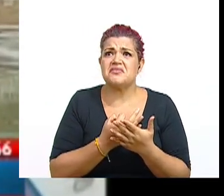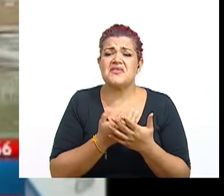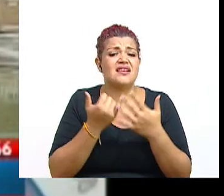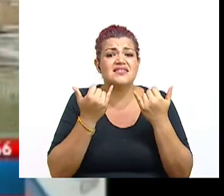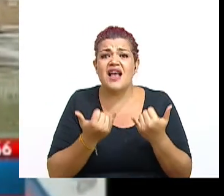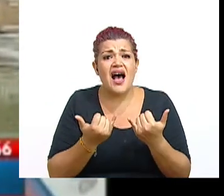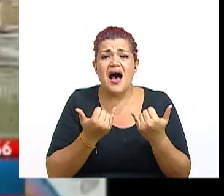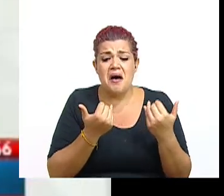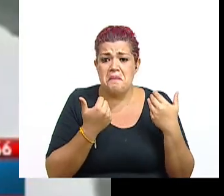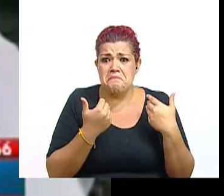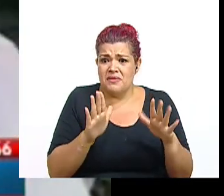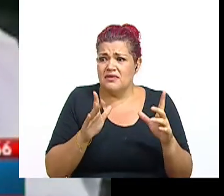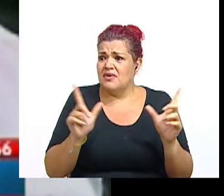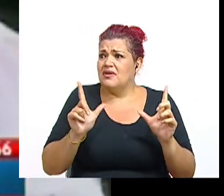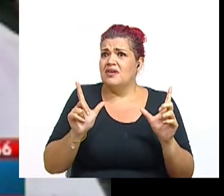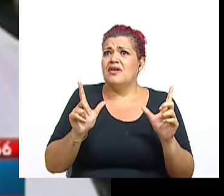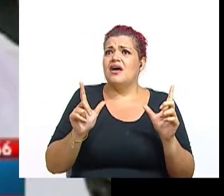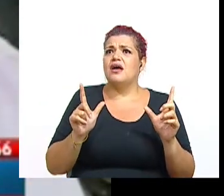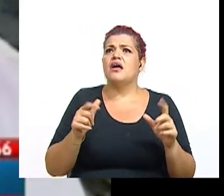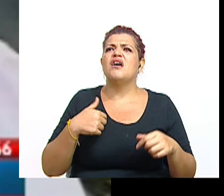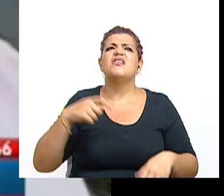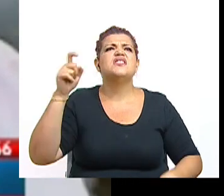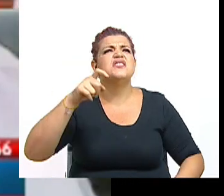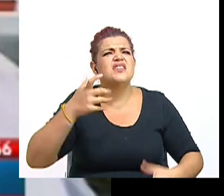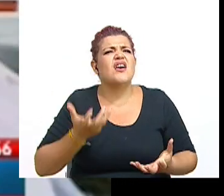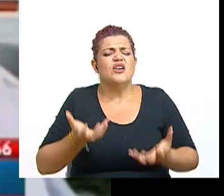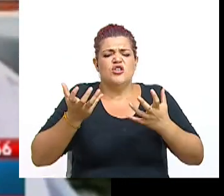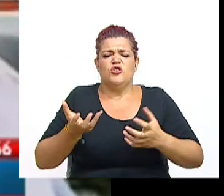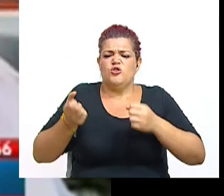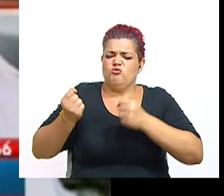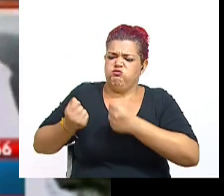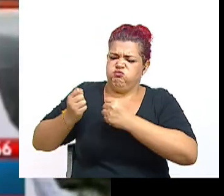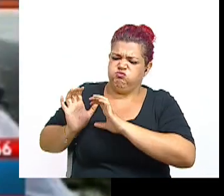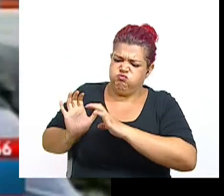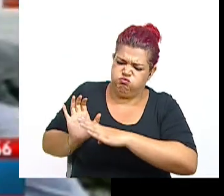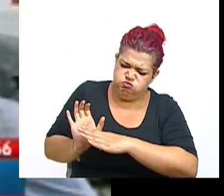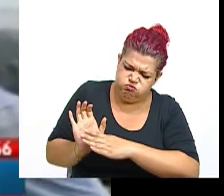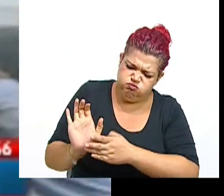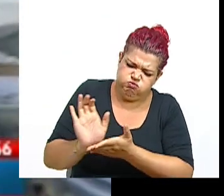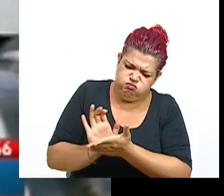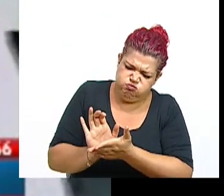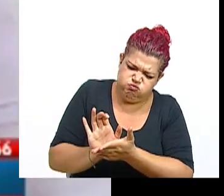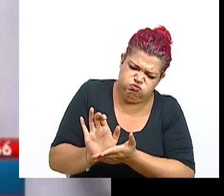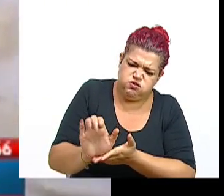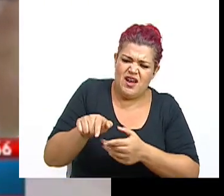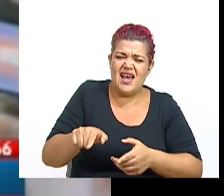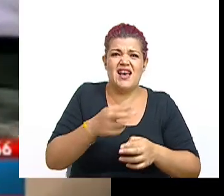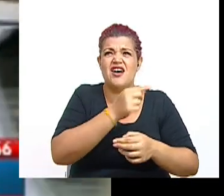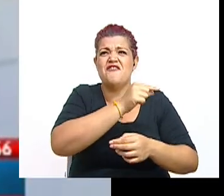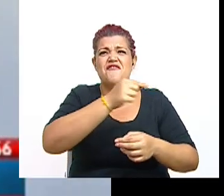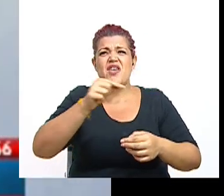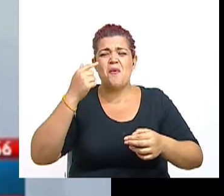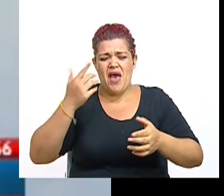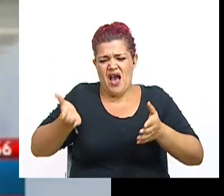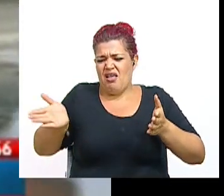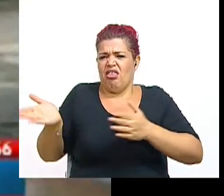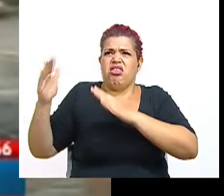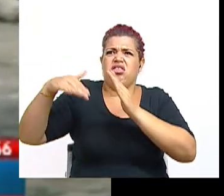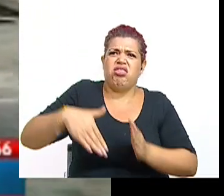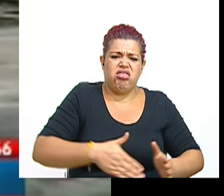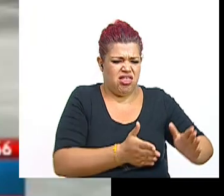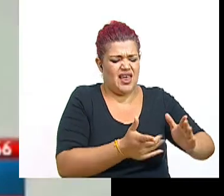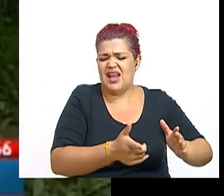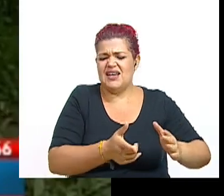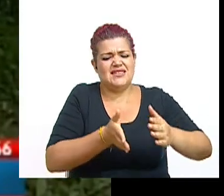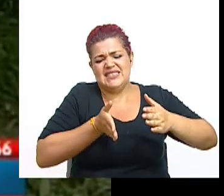cuando ya ha pasado todo. Necesitamos maquinaria pesada, darle caudal a los ríos por donde estaban. Ve aquí, ese caudal se vino por aquí, era para